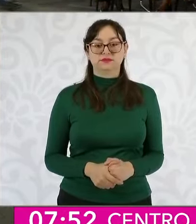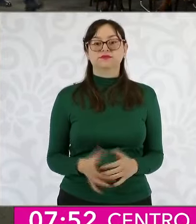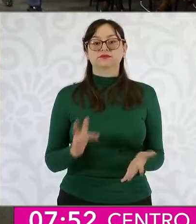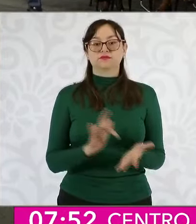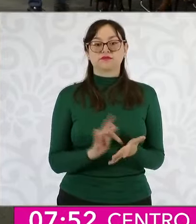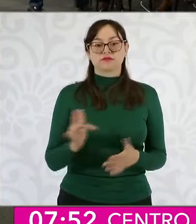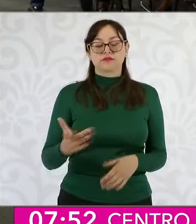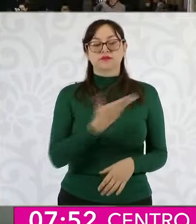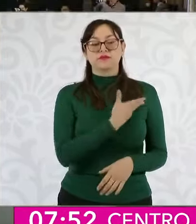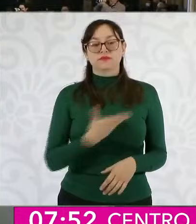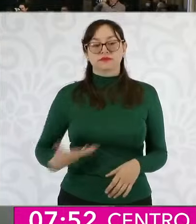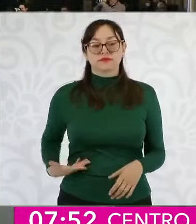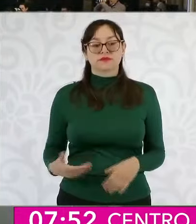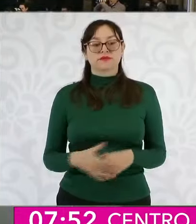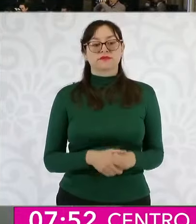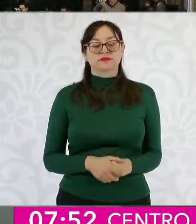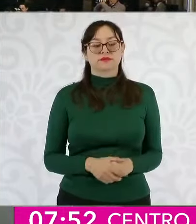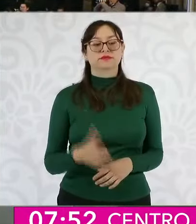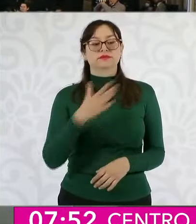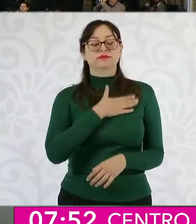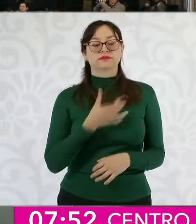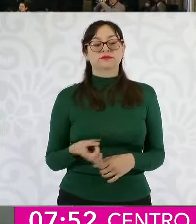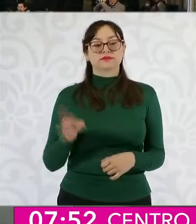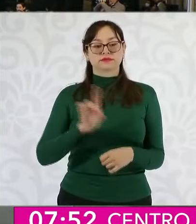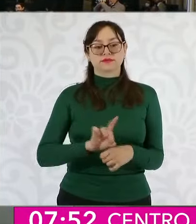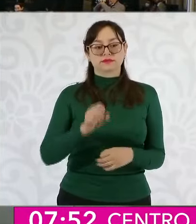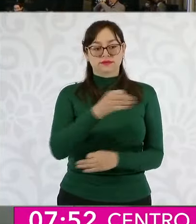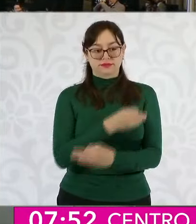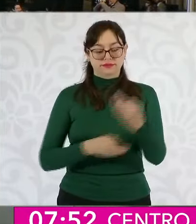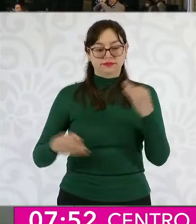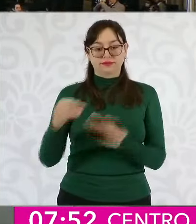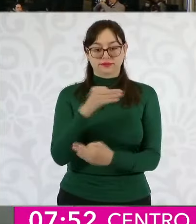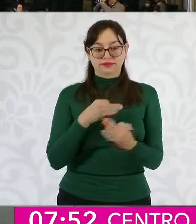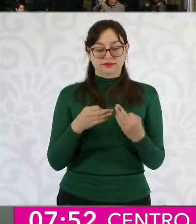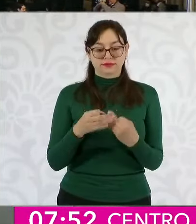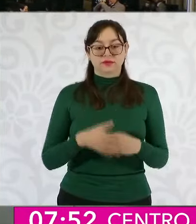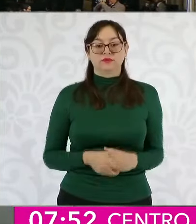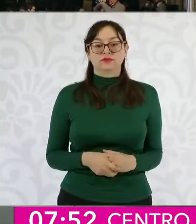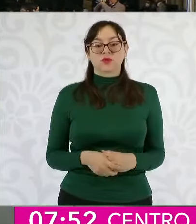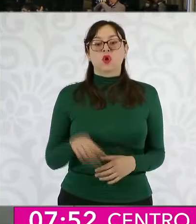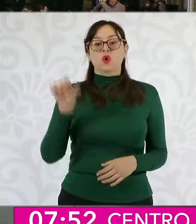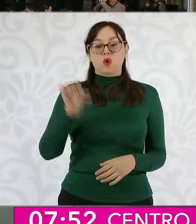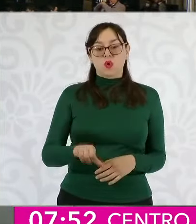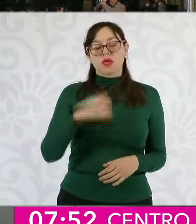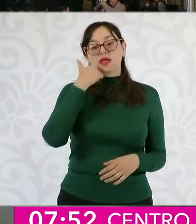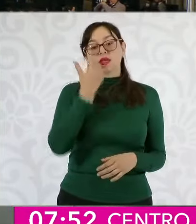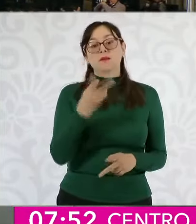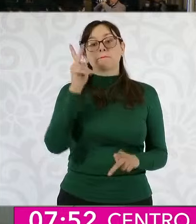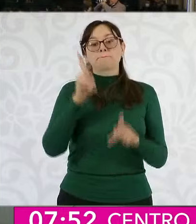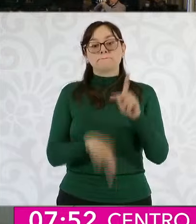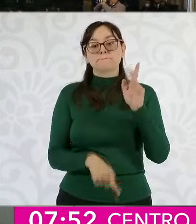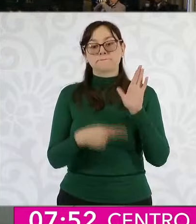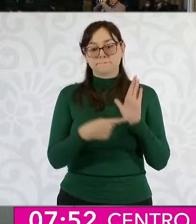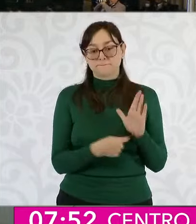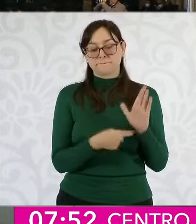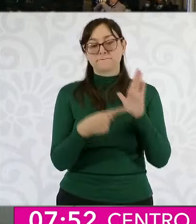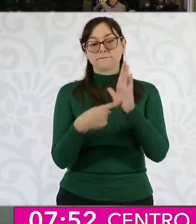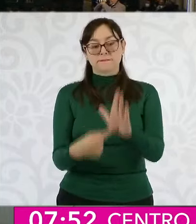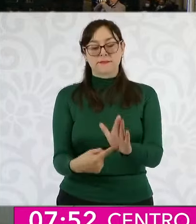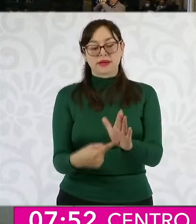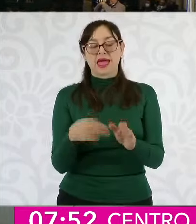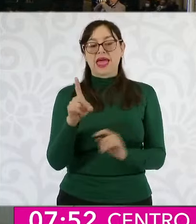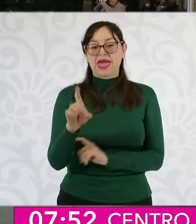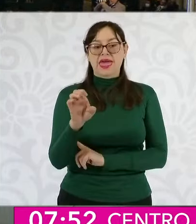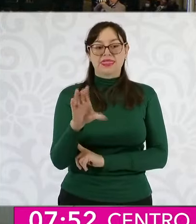Gracias, presidenta. Buenos días a todos. Pues la idea de hoy es presentarles un poquito del origen de CADER,